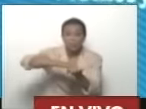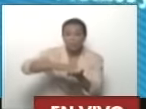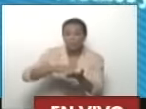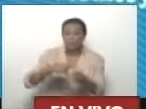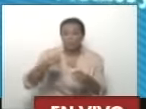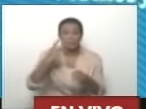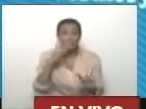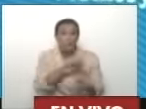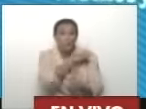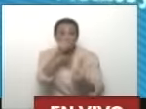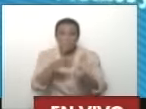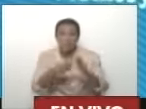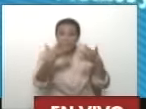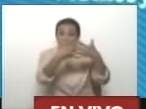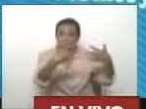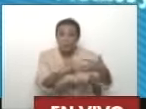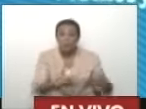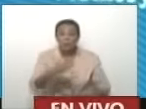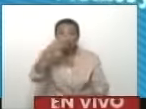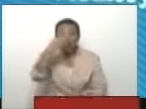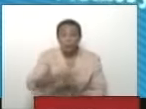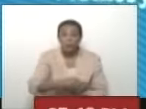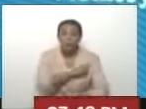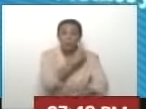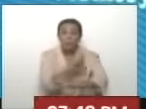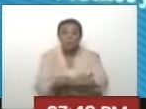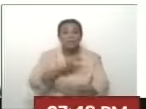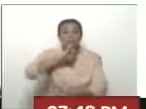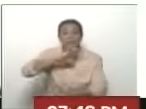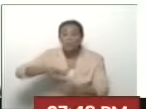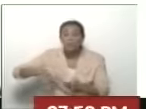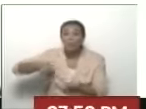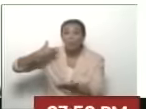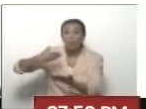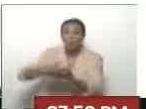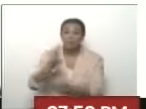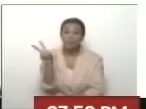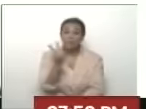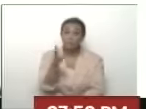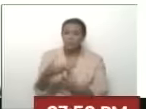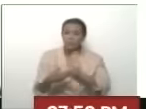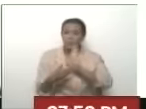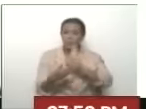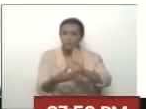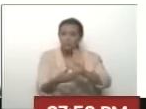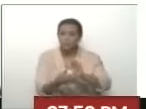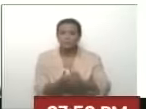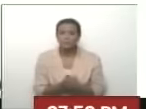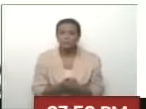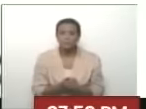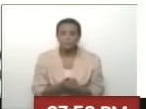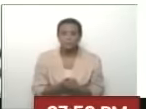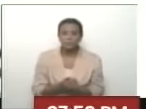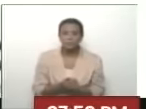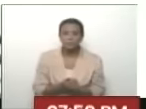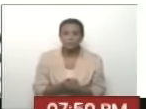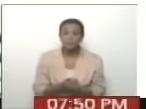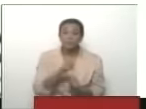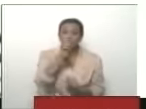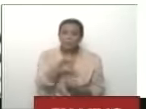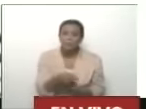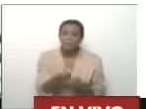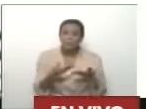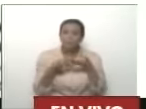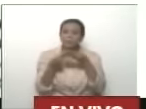completa, donde ratifico toda la posición histórica de Venezuela y se la